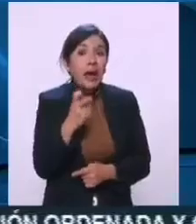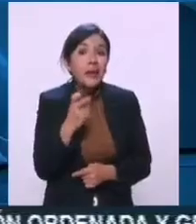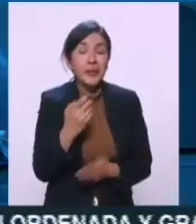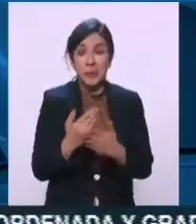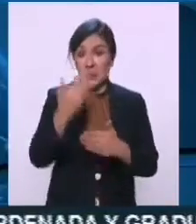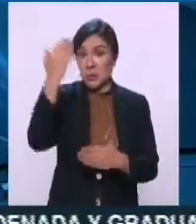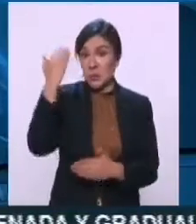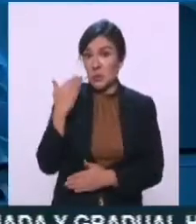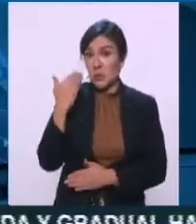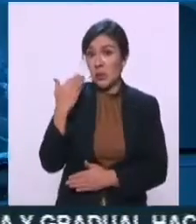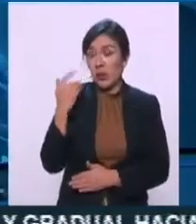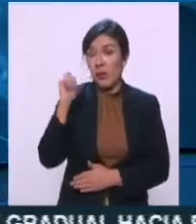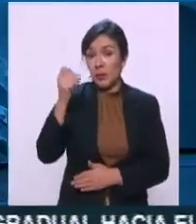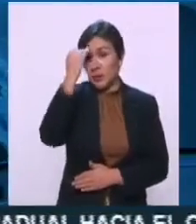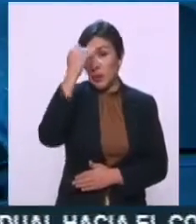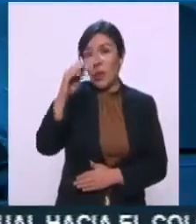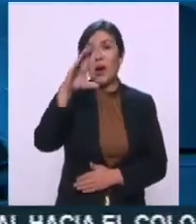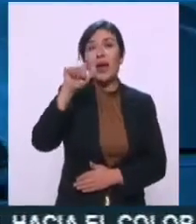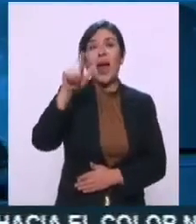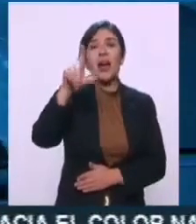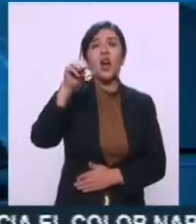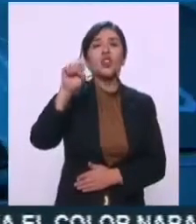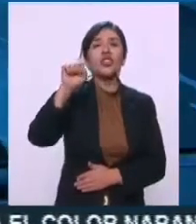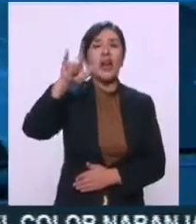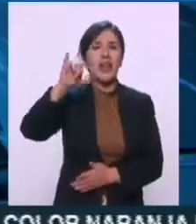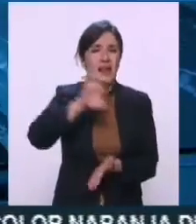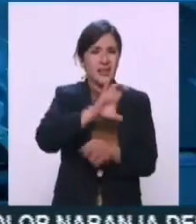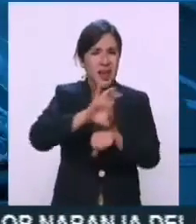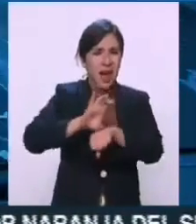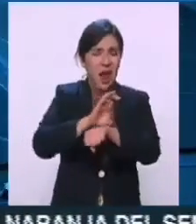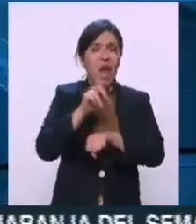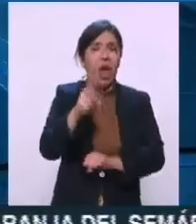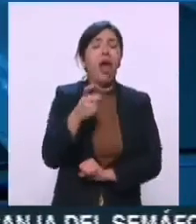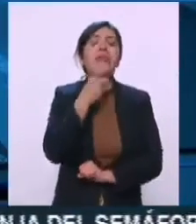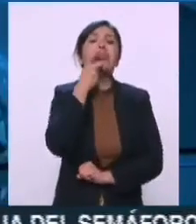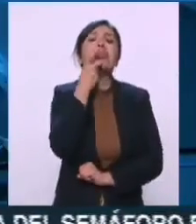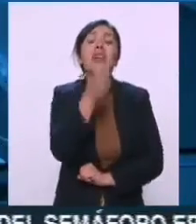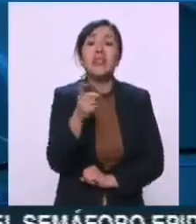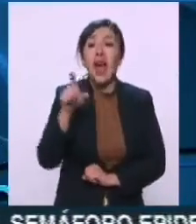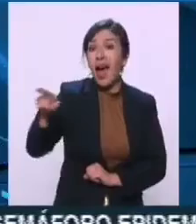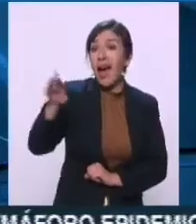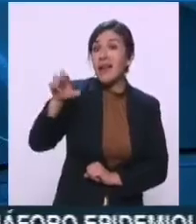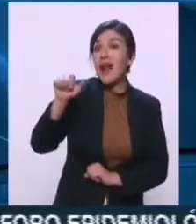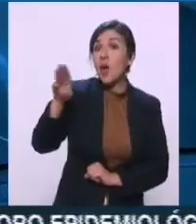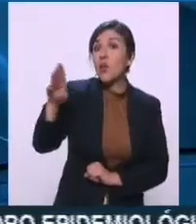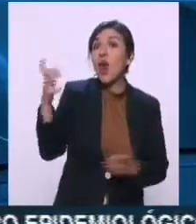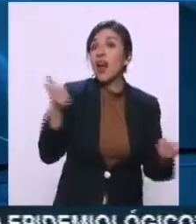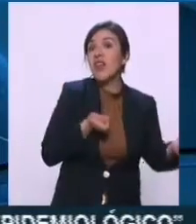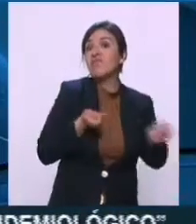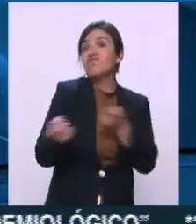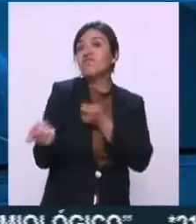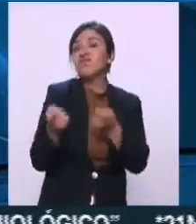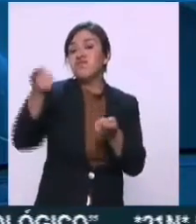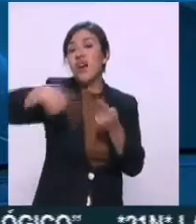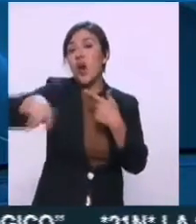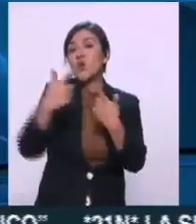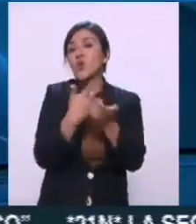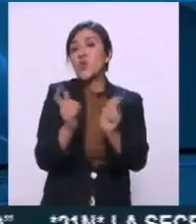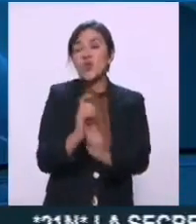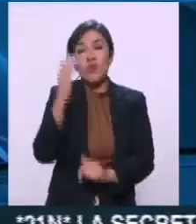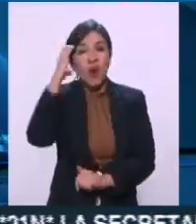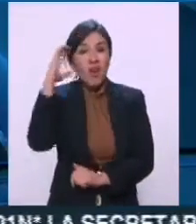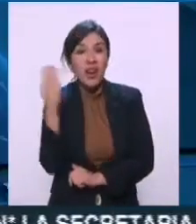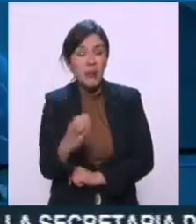la época de Carlos Salinas de Gortari, se decía que Raúl era quien controlaba a estos grupos, ¿no?